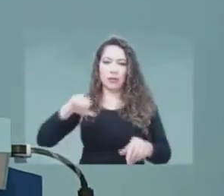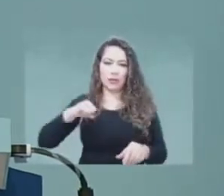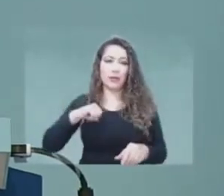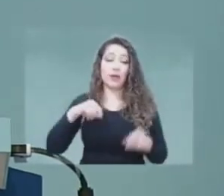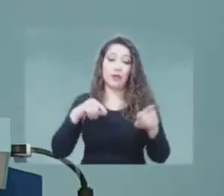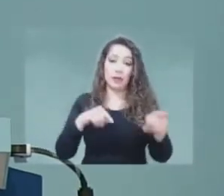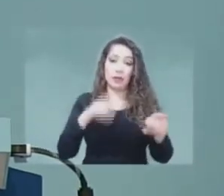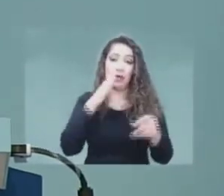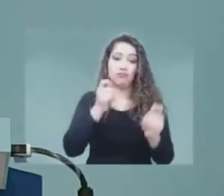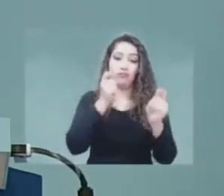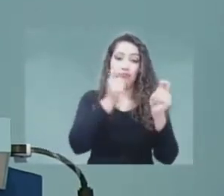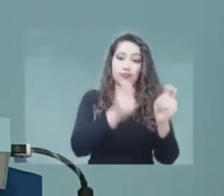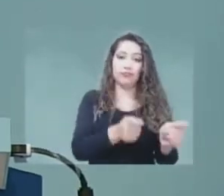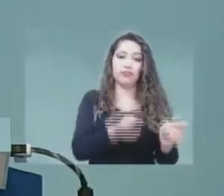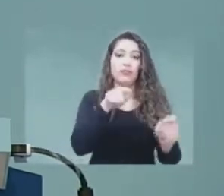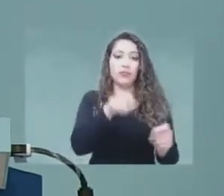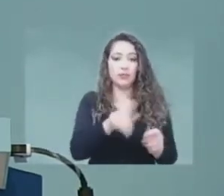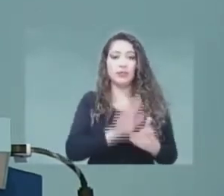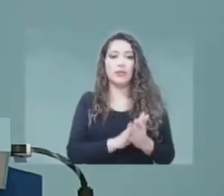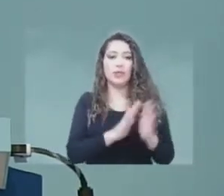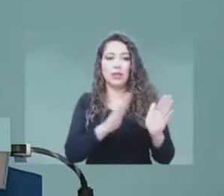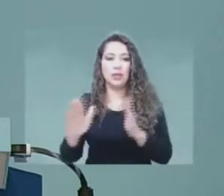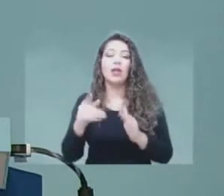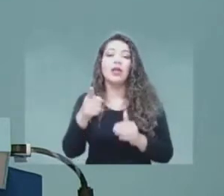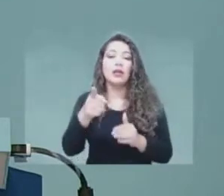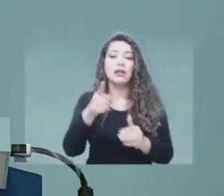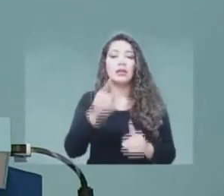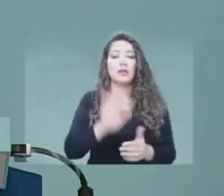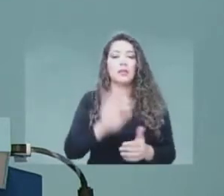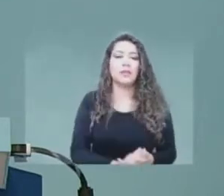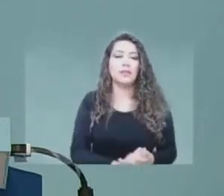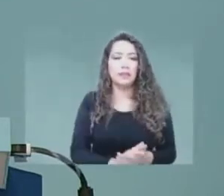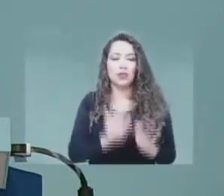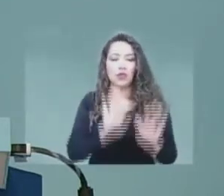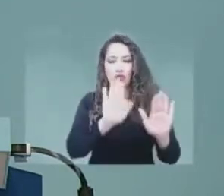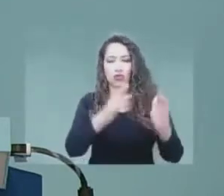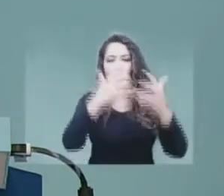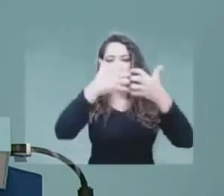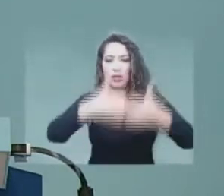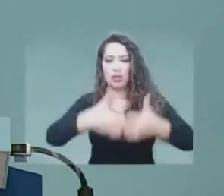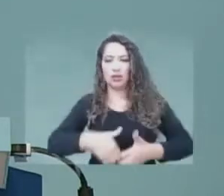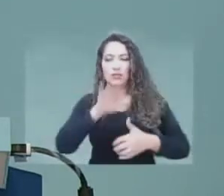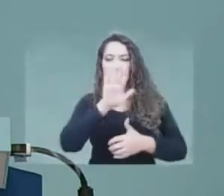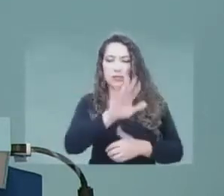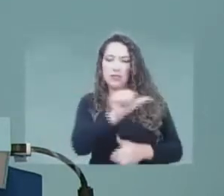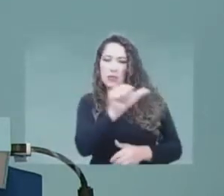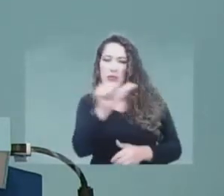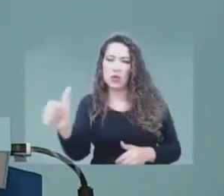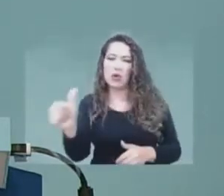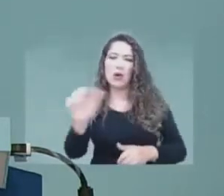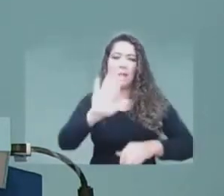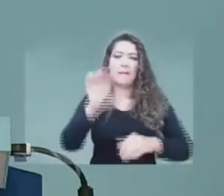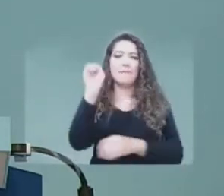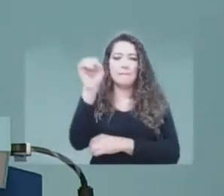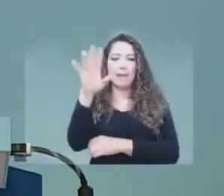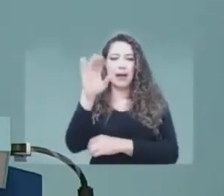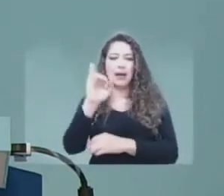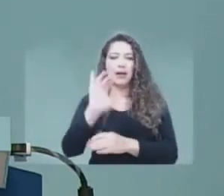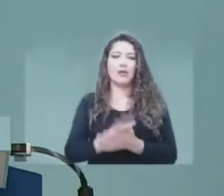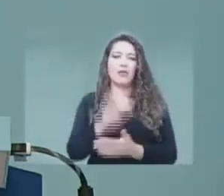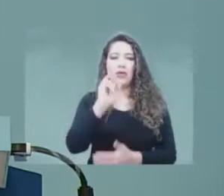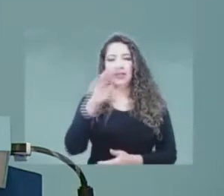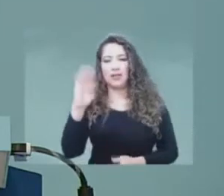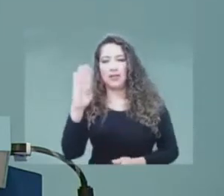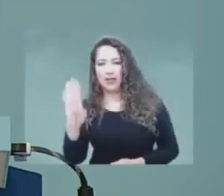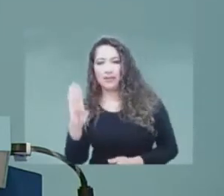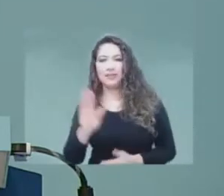de SMC Plus Digital Public Affairs y asesor, entre otros, del Banco Interamericano de Desarrollo y de la Asociación Latinoamericana de